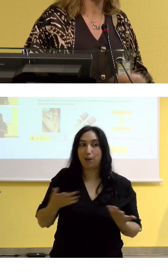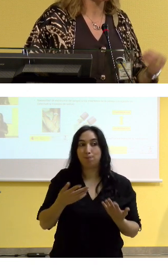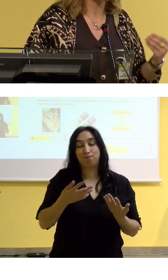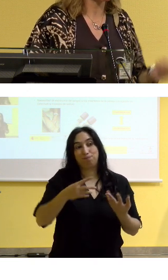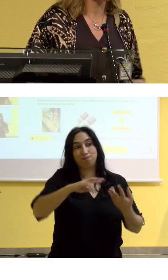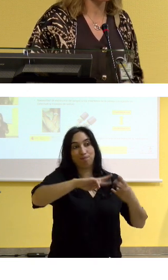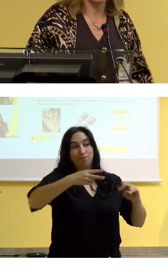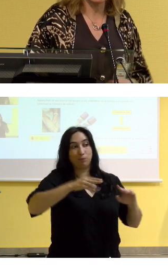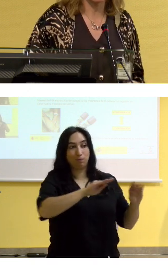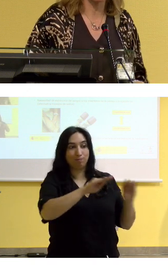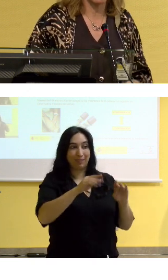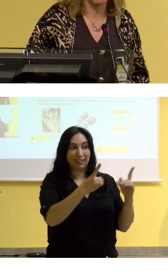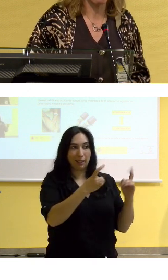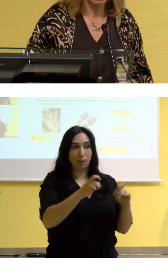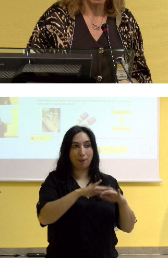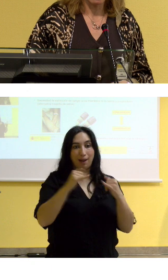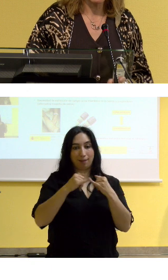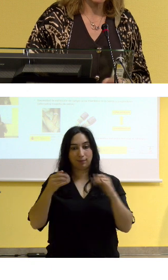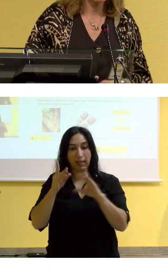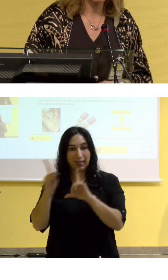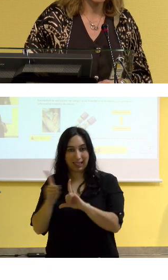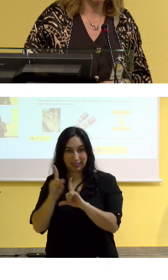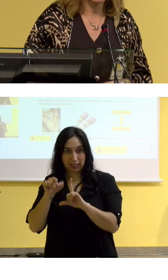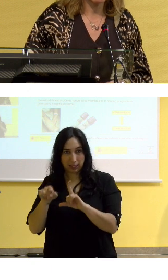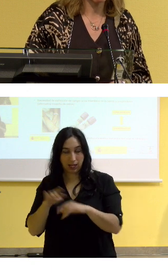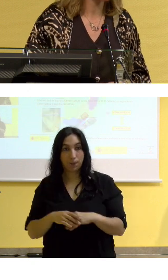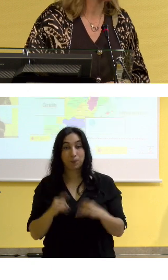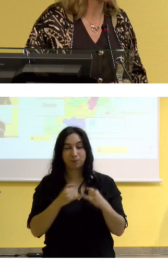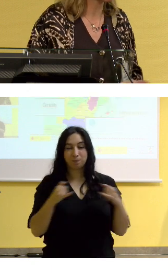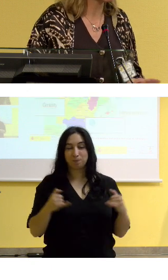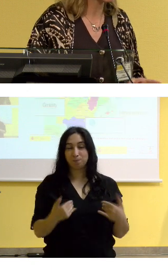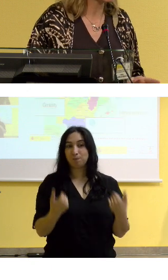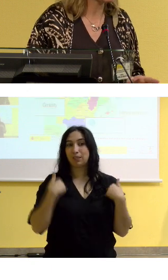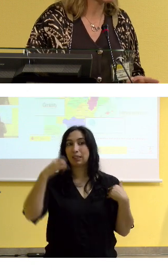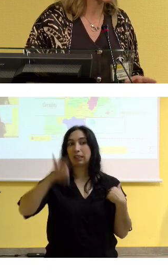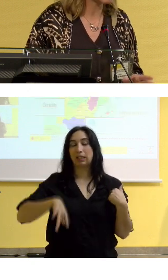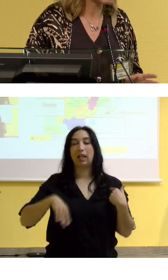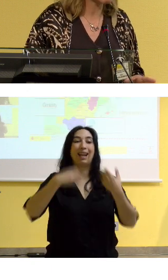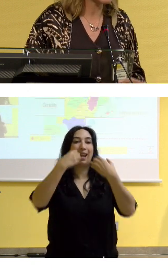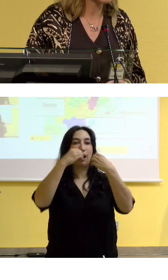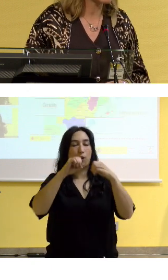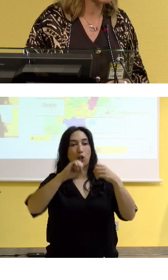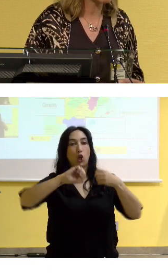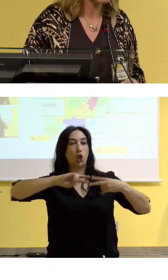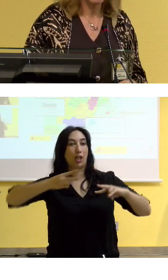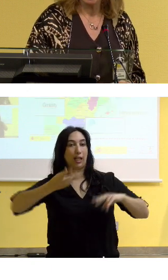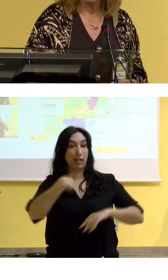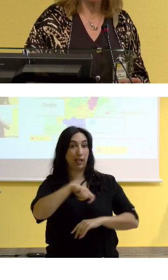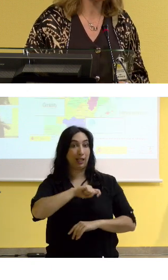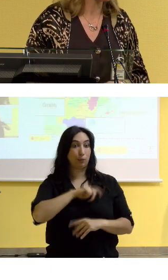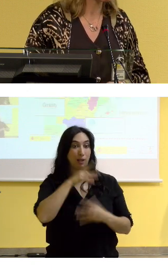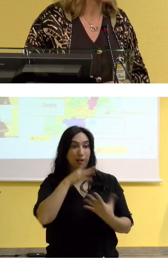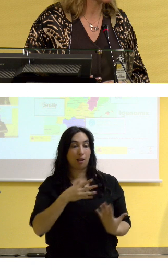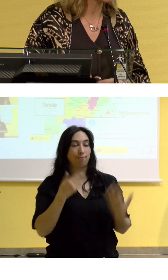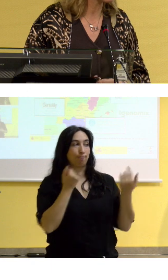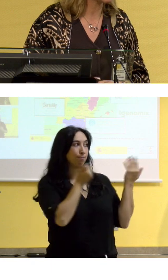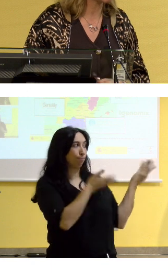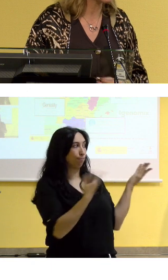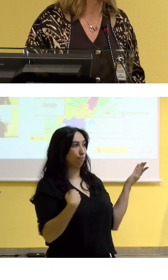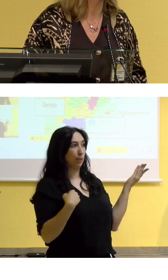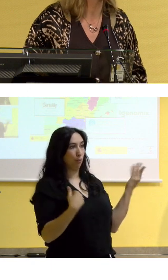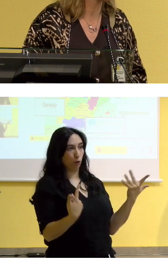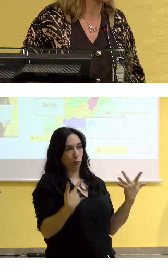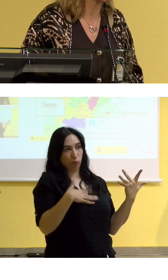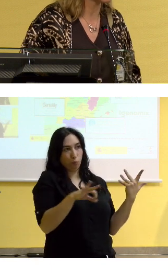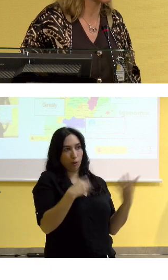DNA para poder diseñar la sonda. Esta sonda la llevan a cabo unos laboratorios genéticos. En España a día de hoy estos son los laboratorios que llevan